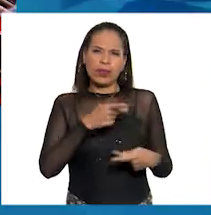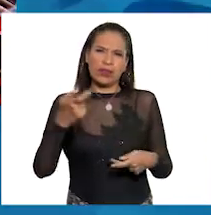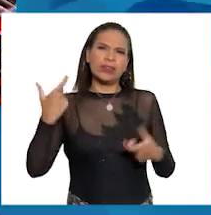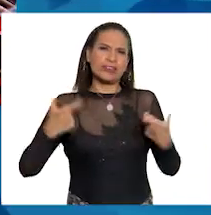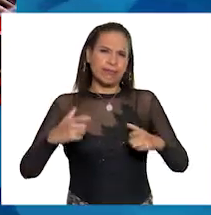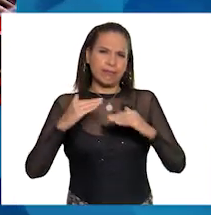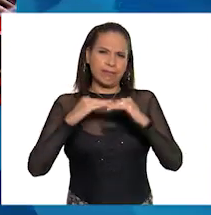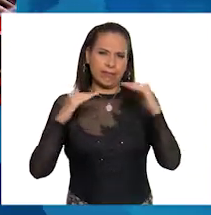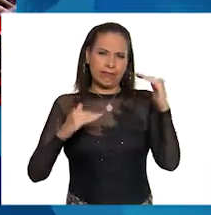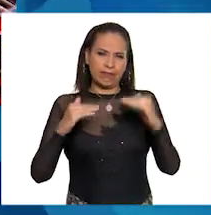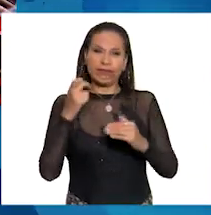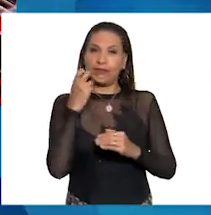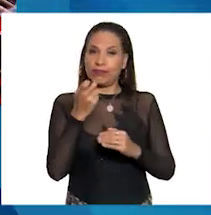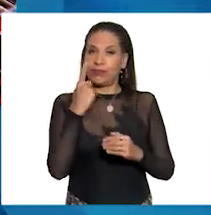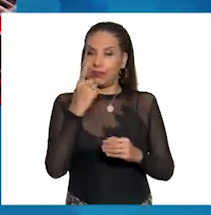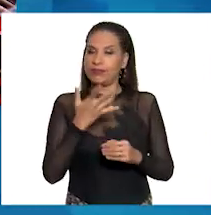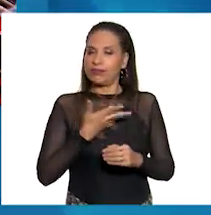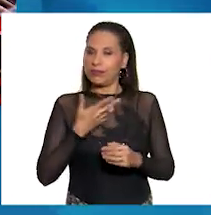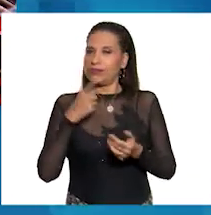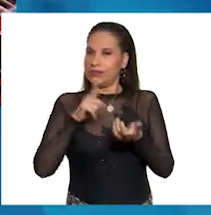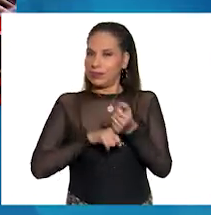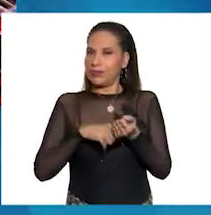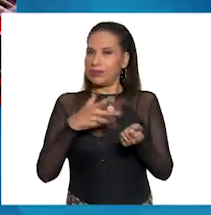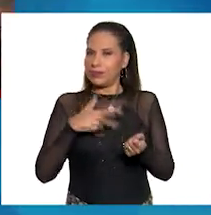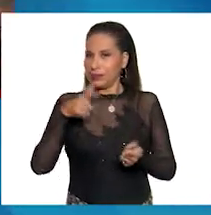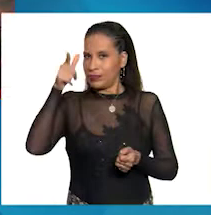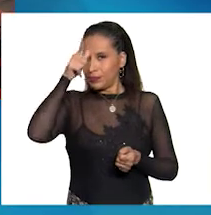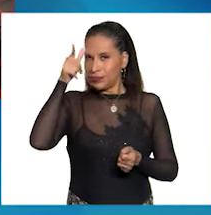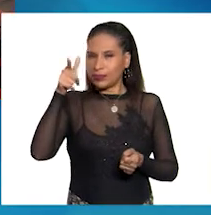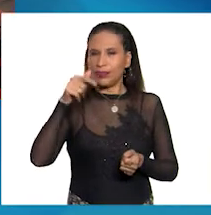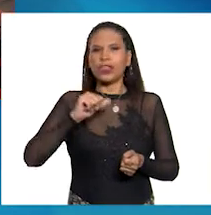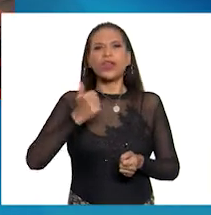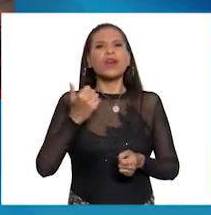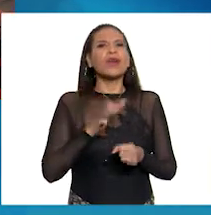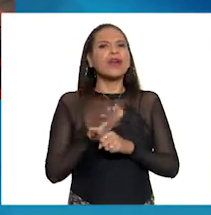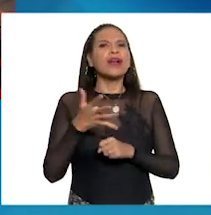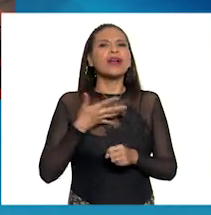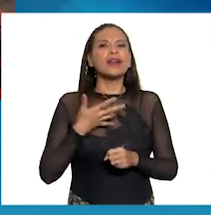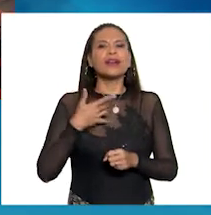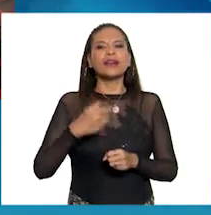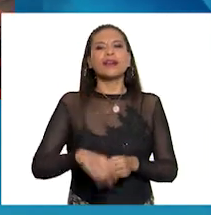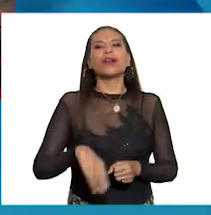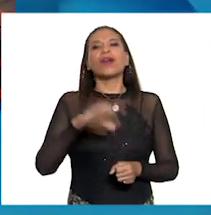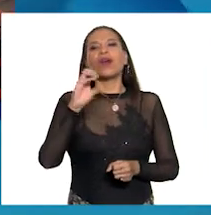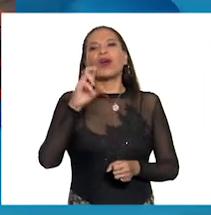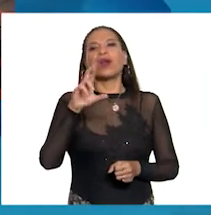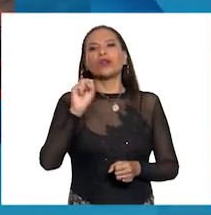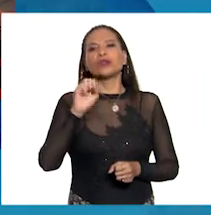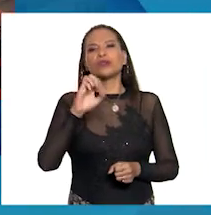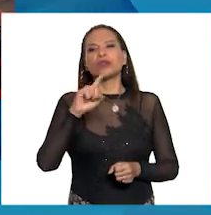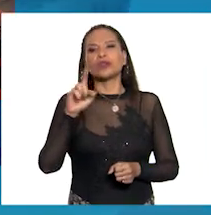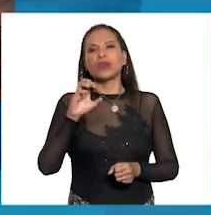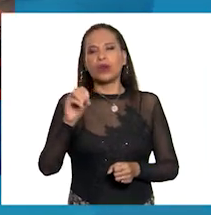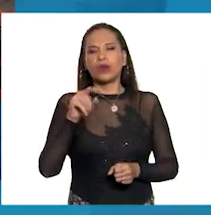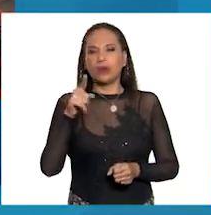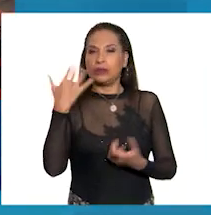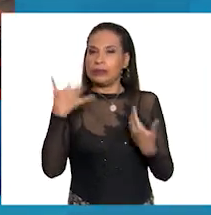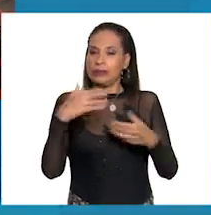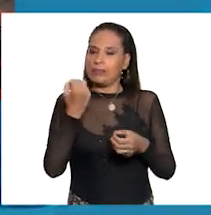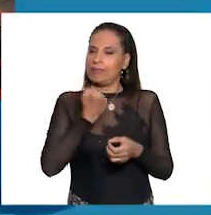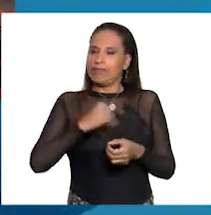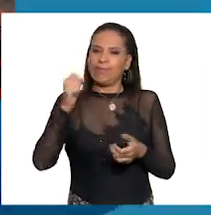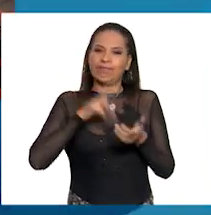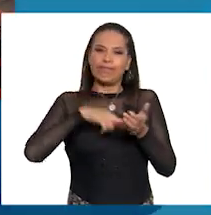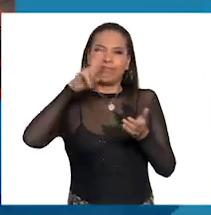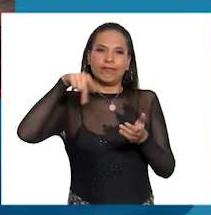Sí, esa es una de sus acepciones. Esta otra obra es de José Clemente Orozco, otro gran representante